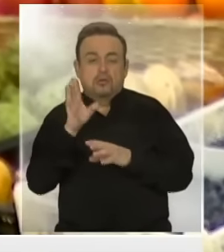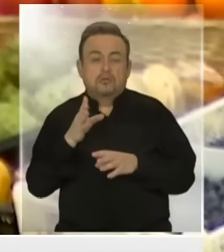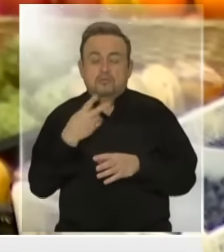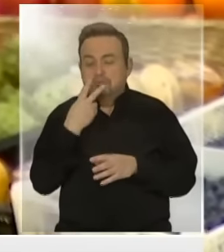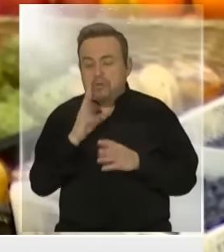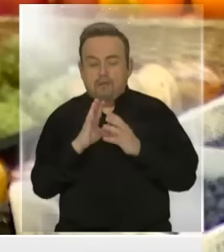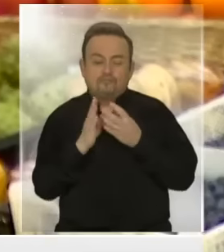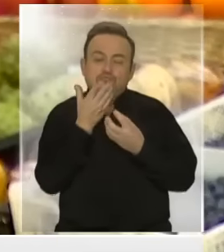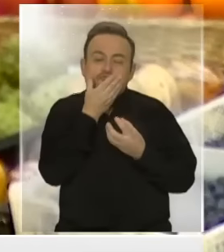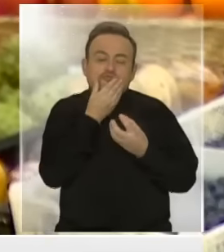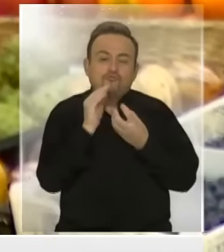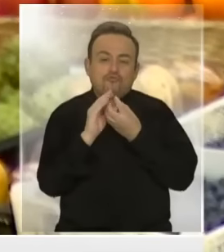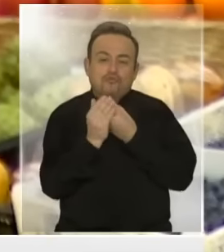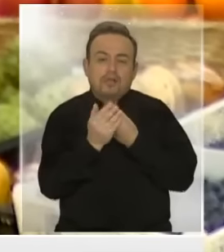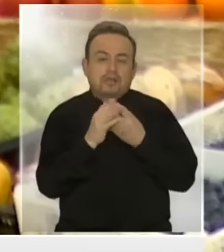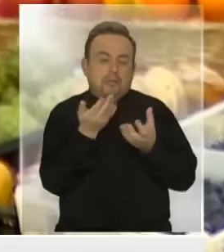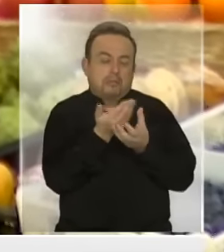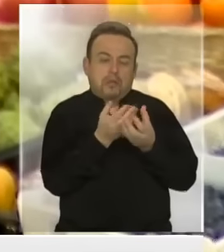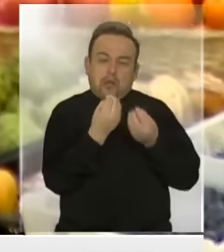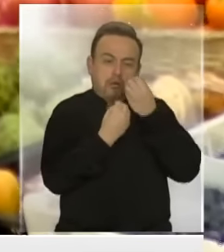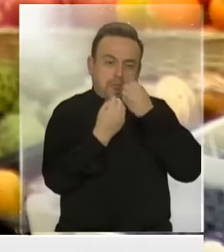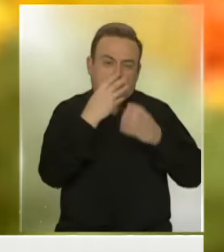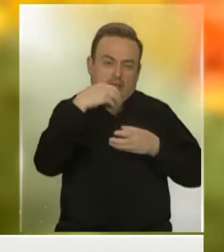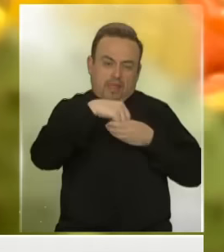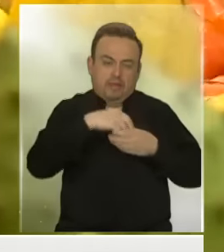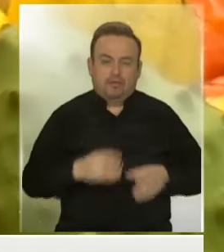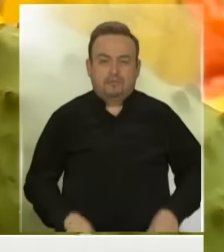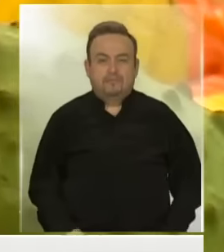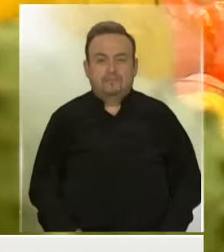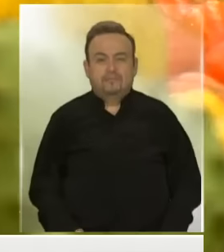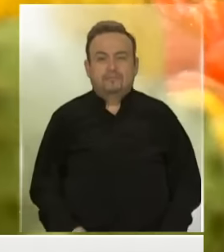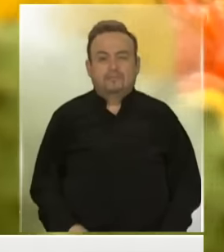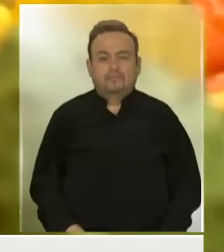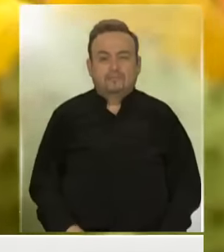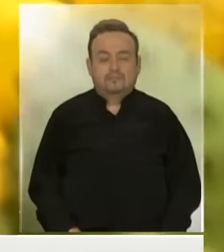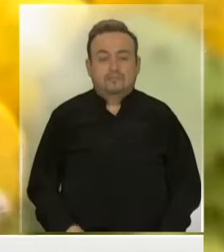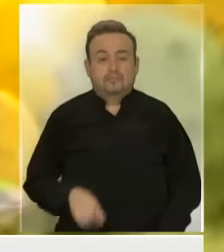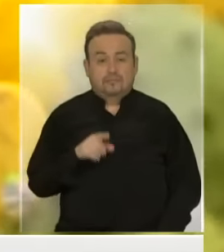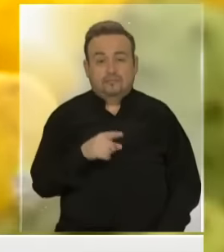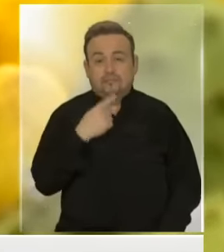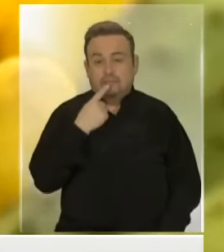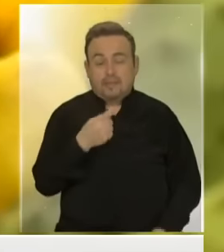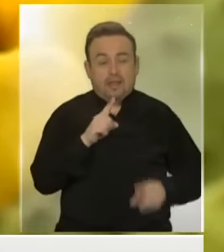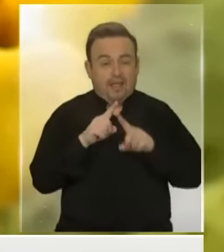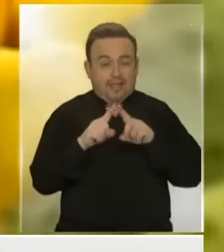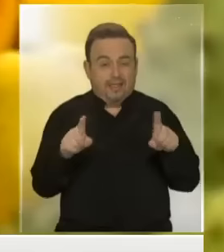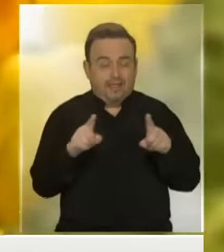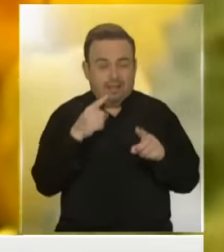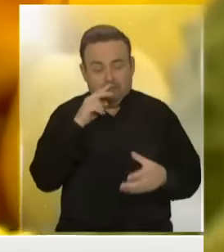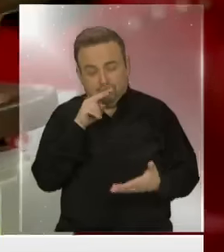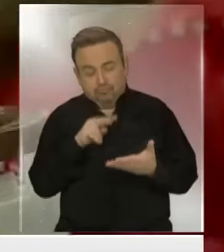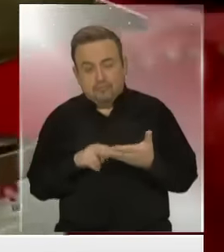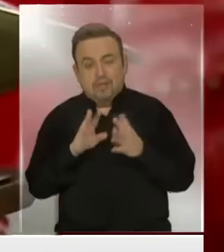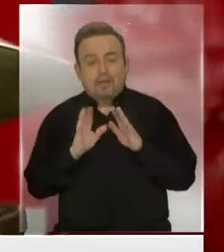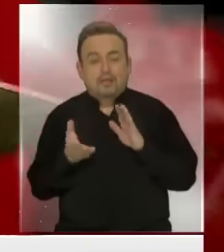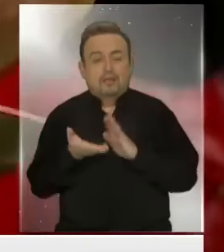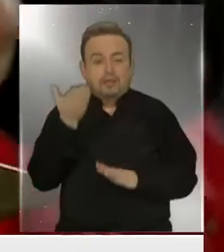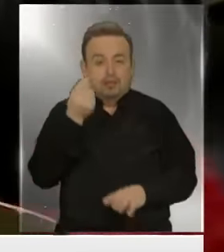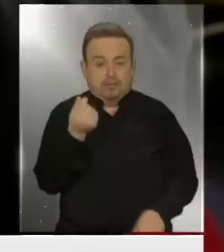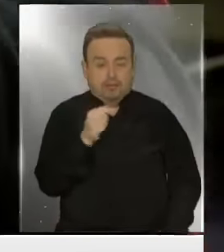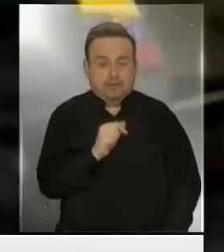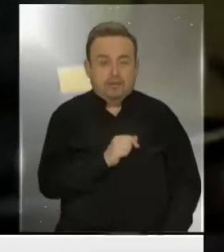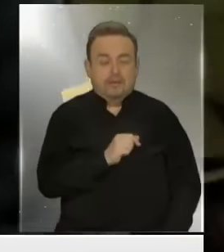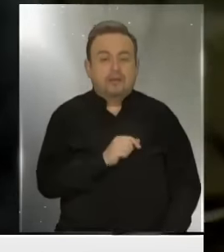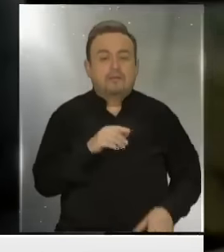solamente un placer, porque finalmente lo pelamos y nos comemos lo que está dentro. Claro que esa diferencia estética implica un alza en los